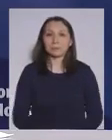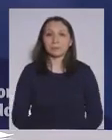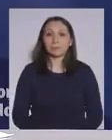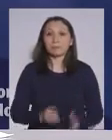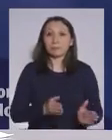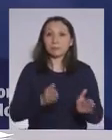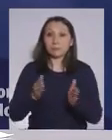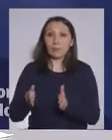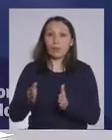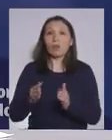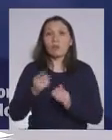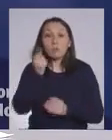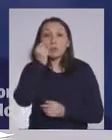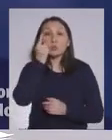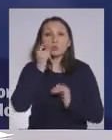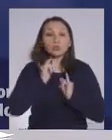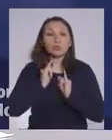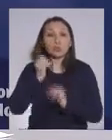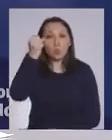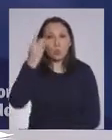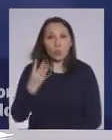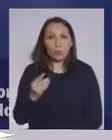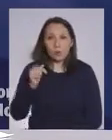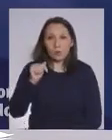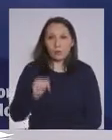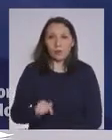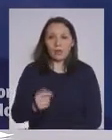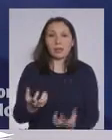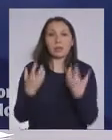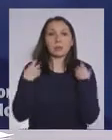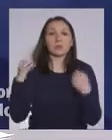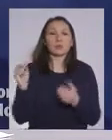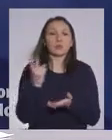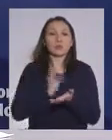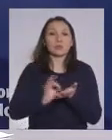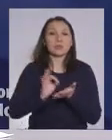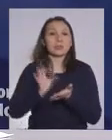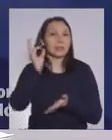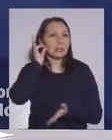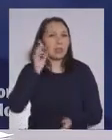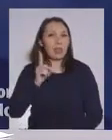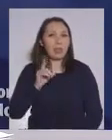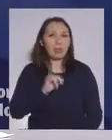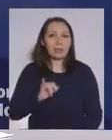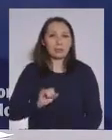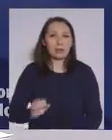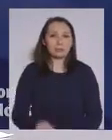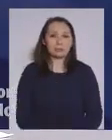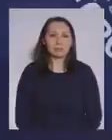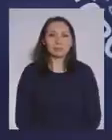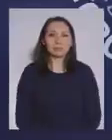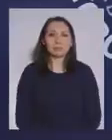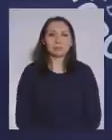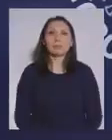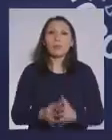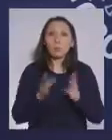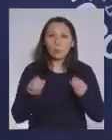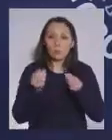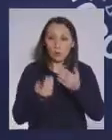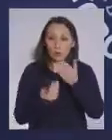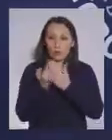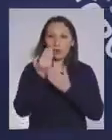continuación conoceremos los datos del día a cargo de la subsecretaría paula daza muy buenos